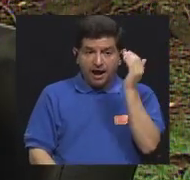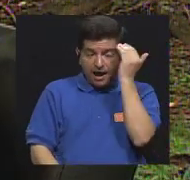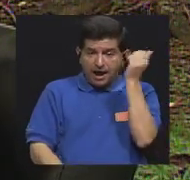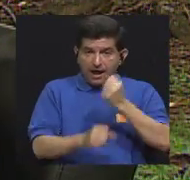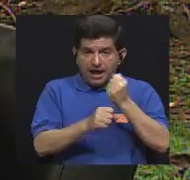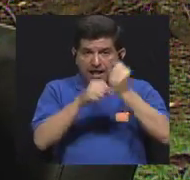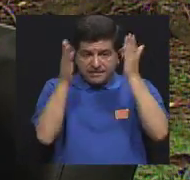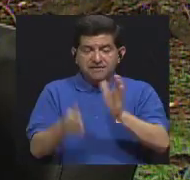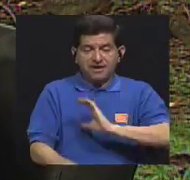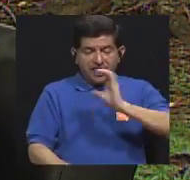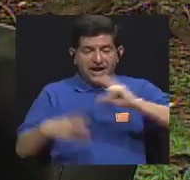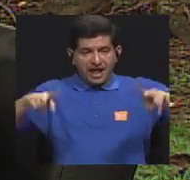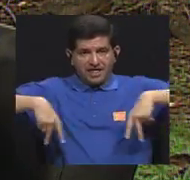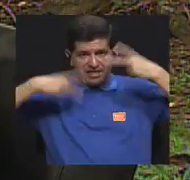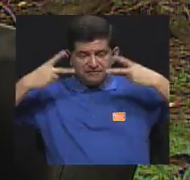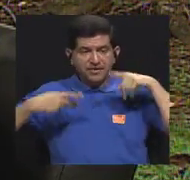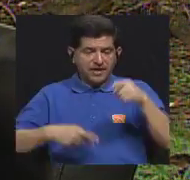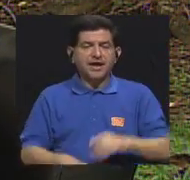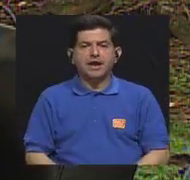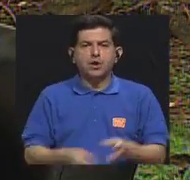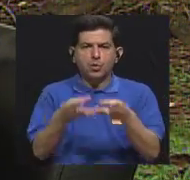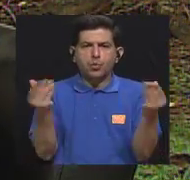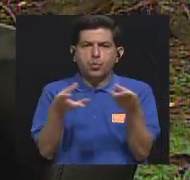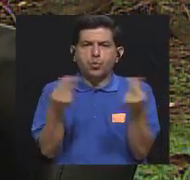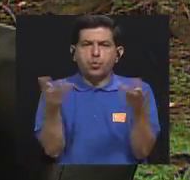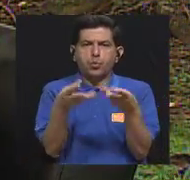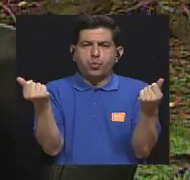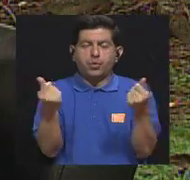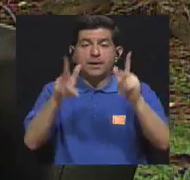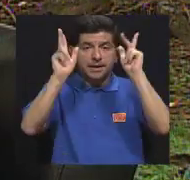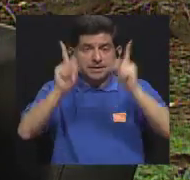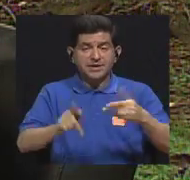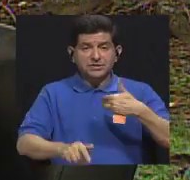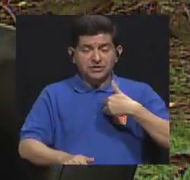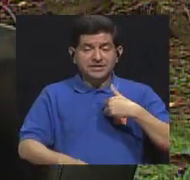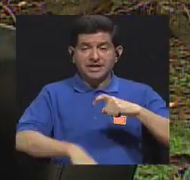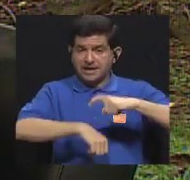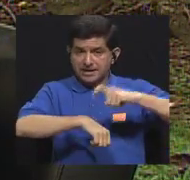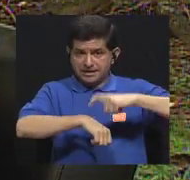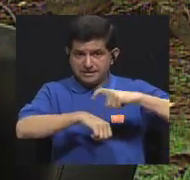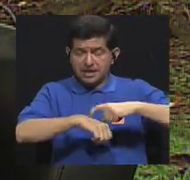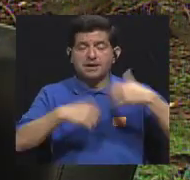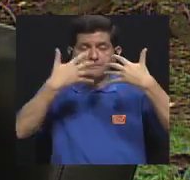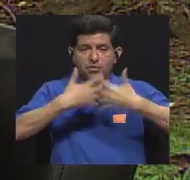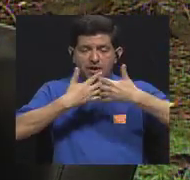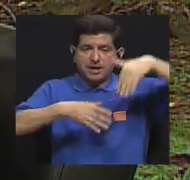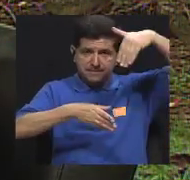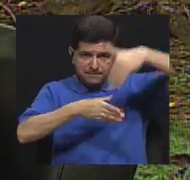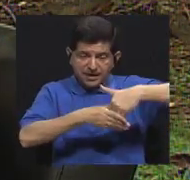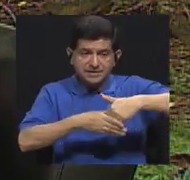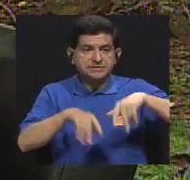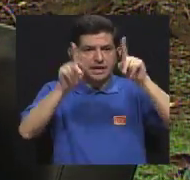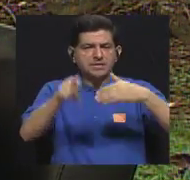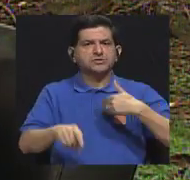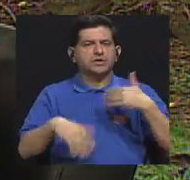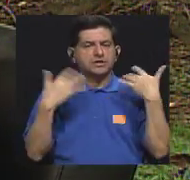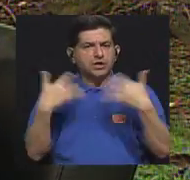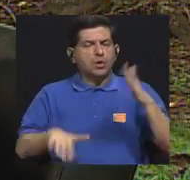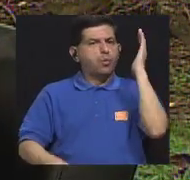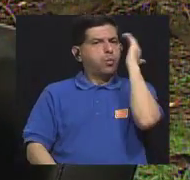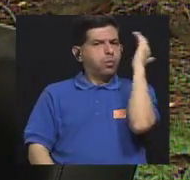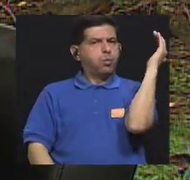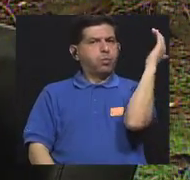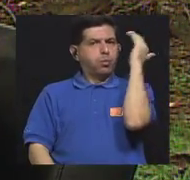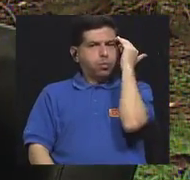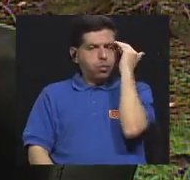donde saben que un empleado con calidad de vida va a generar más, y la persona que tiene más tiempo de estar en una empresa es el que